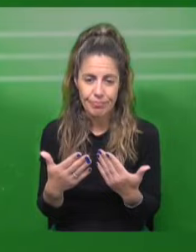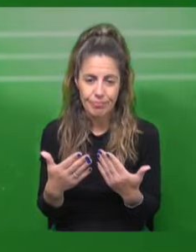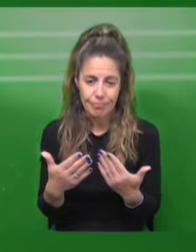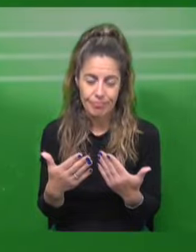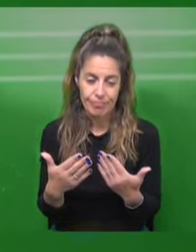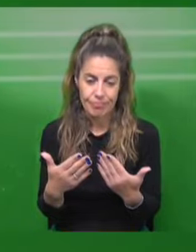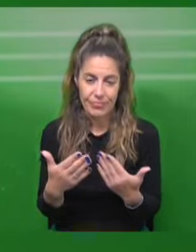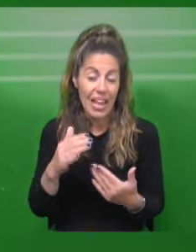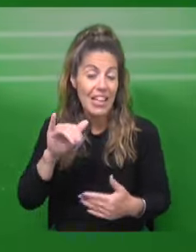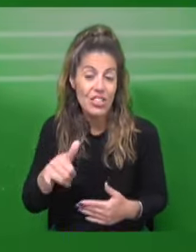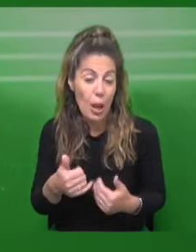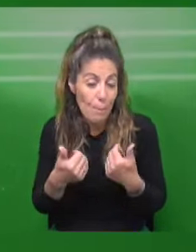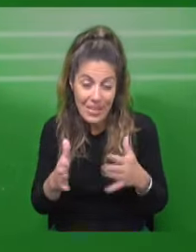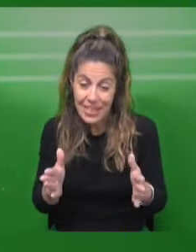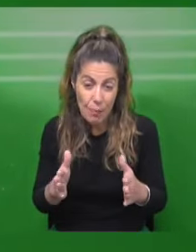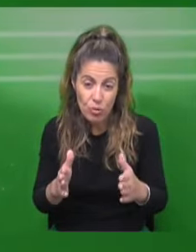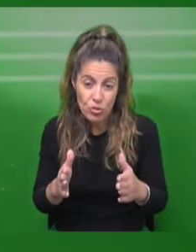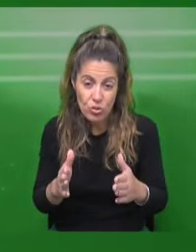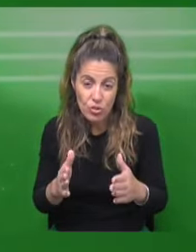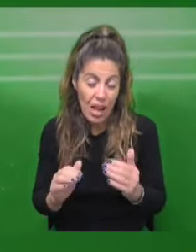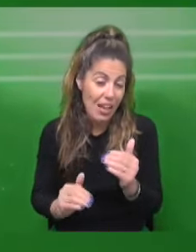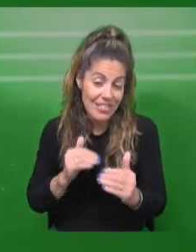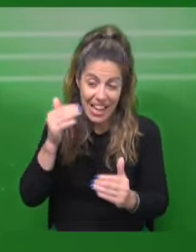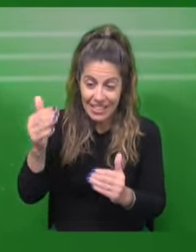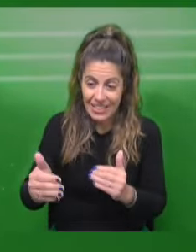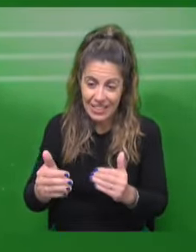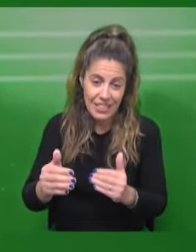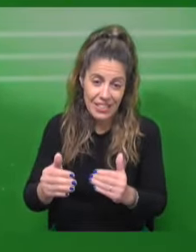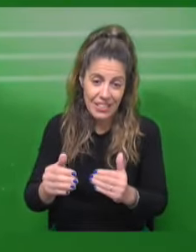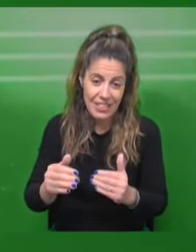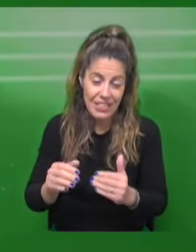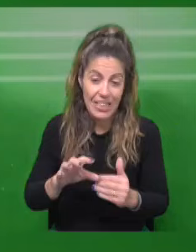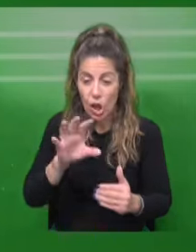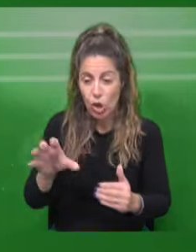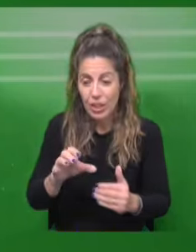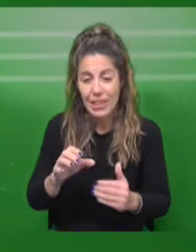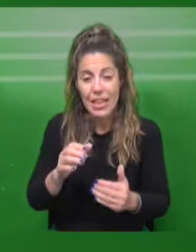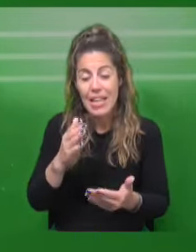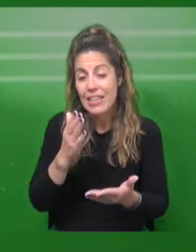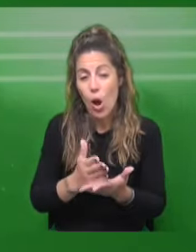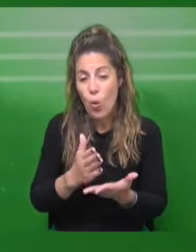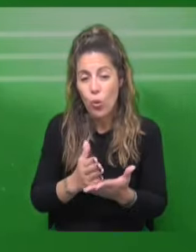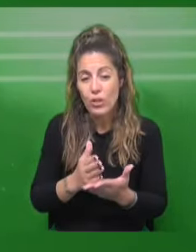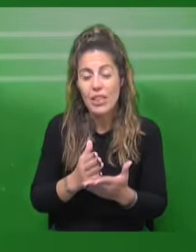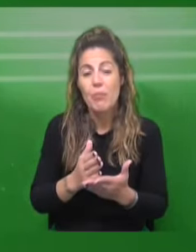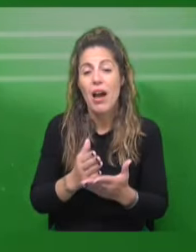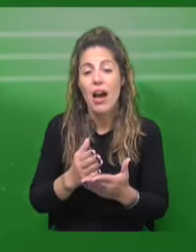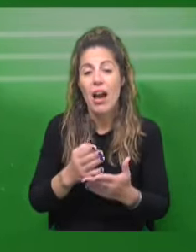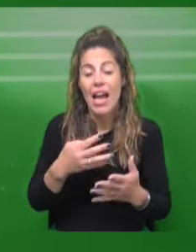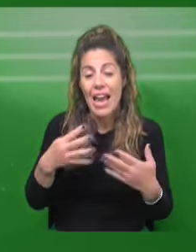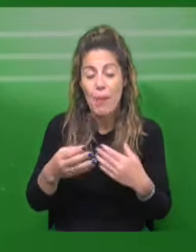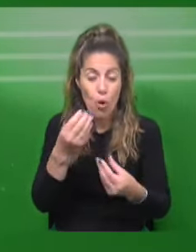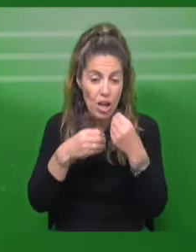Eh ya empezamos a trascender Incluso el continente en esta última espo alimento estuvo Hasta presente Armenia este